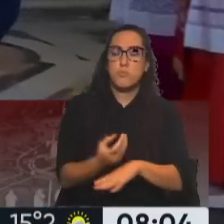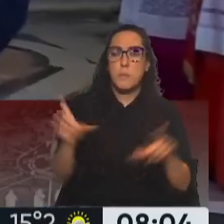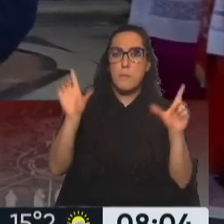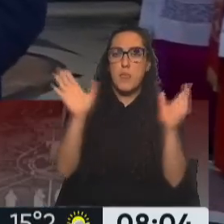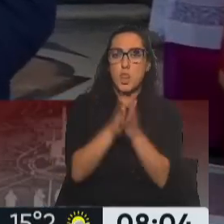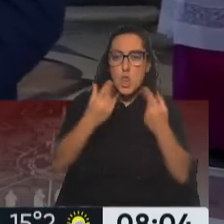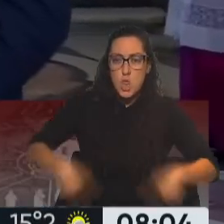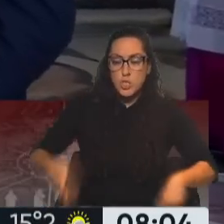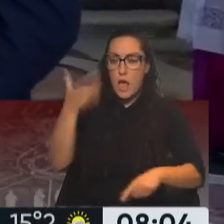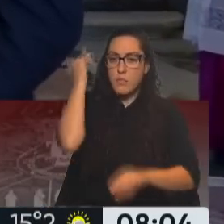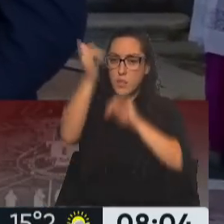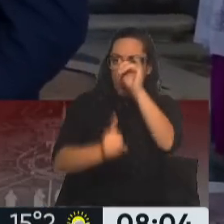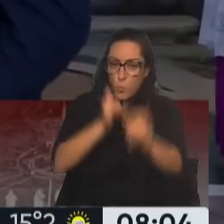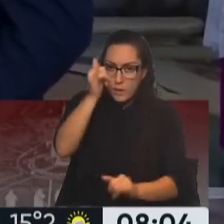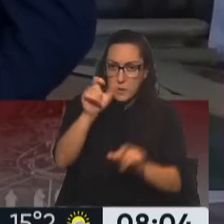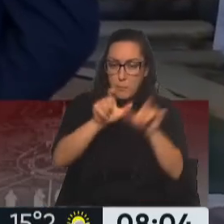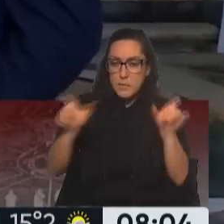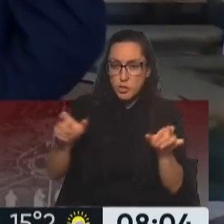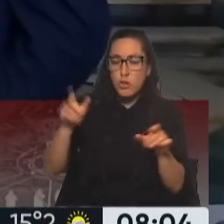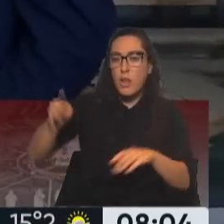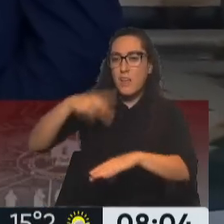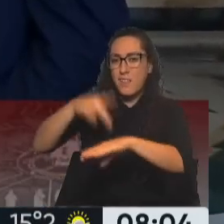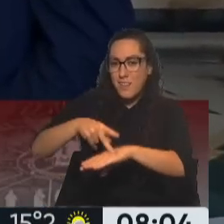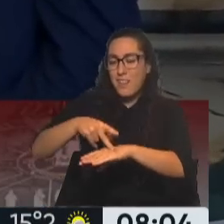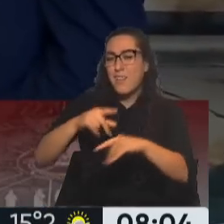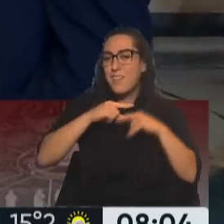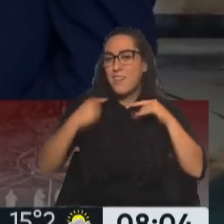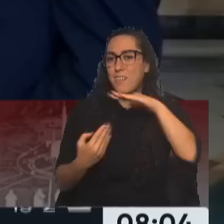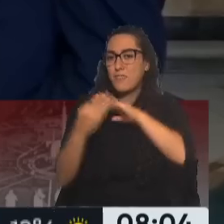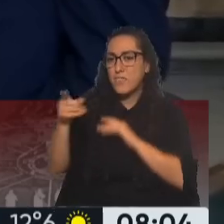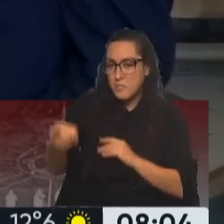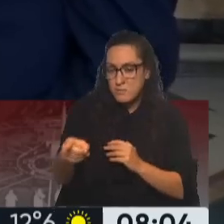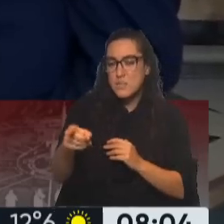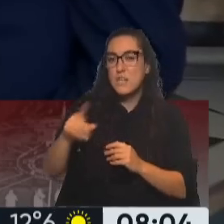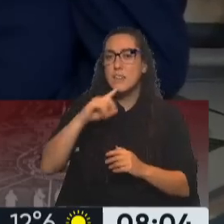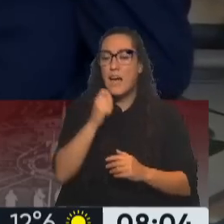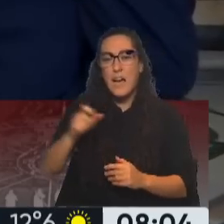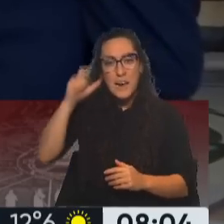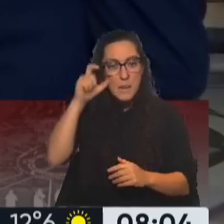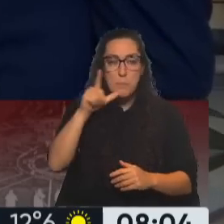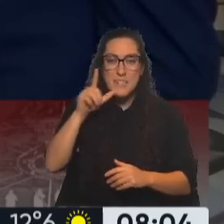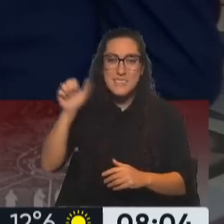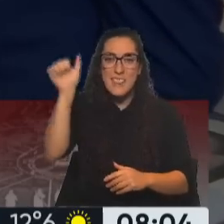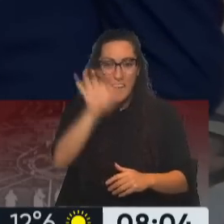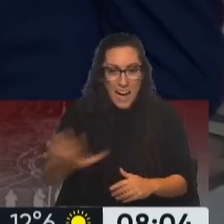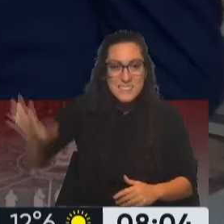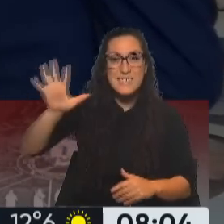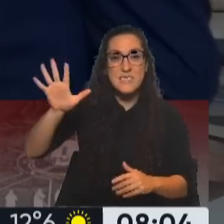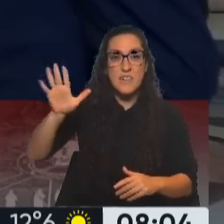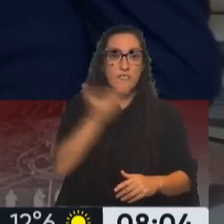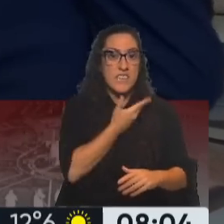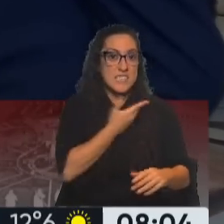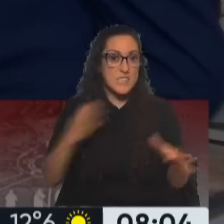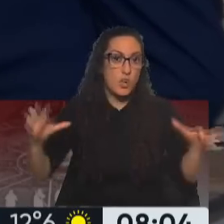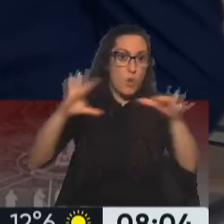que lo mencionábamos, al cardenal de Filipinas, Tagle, que se hablaba como el Francisco asiático, si eso significa una